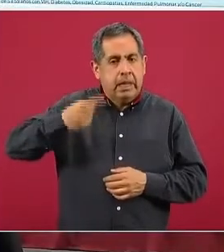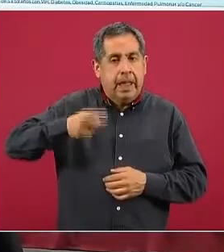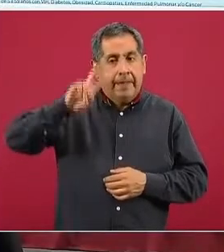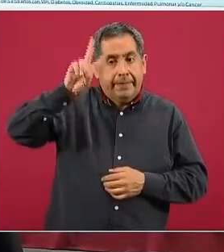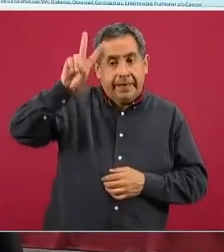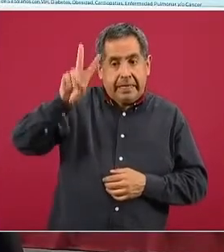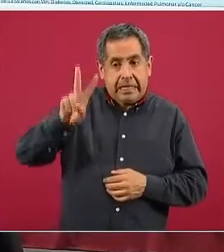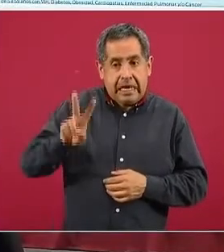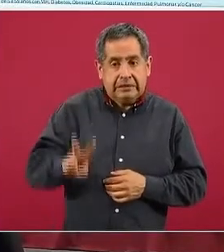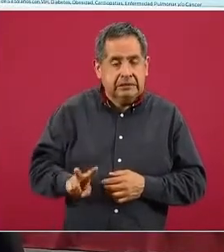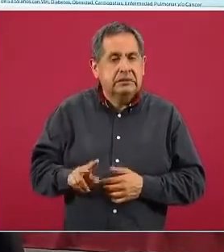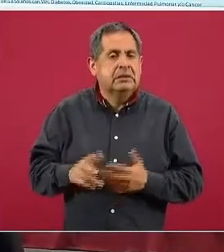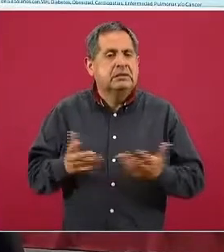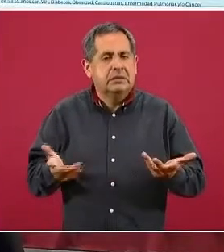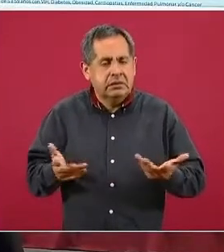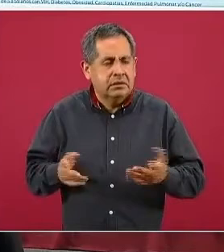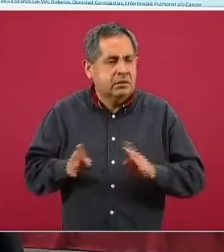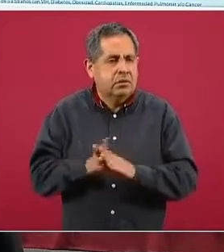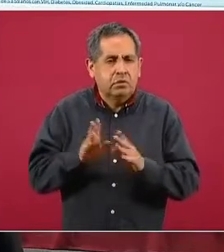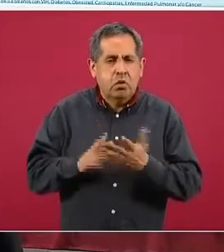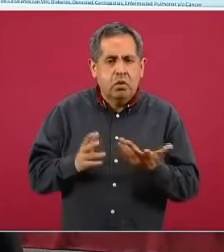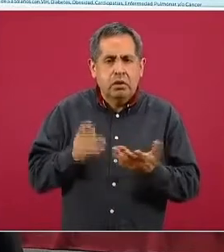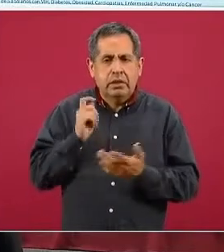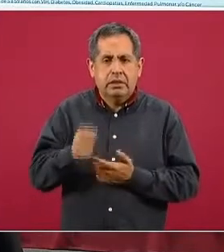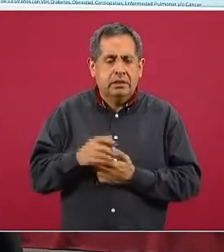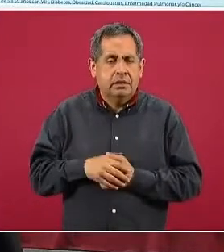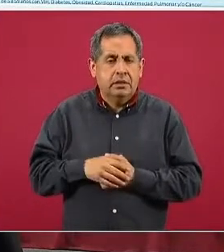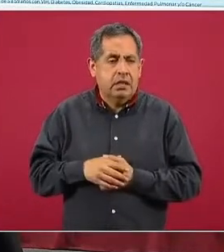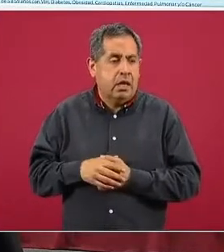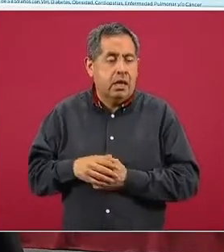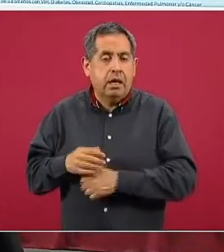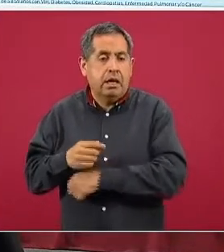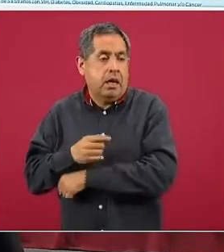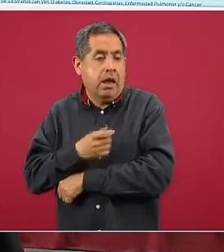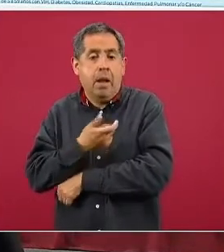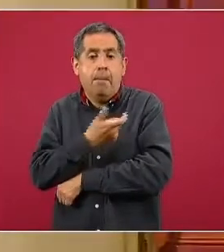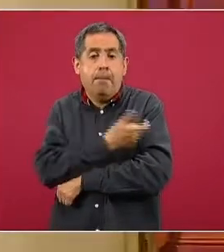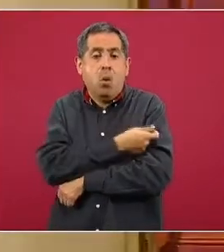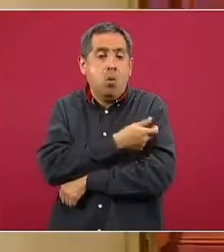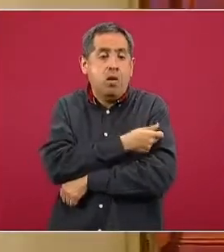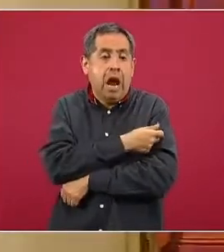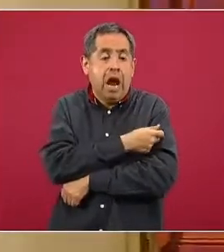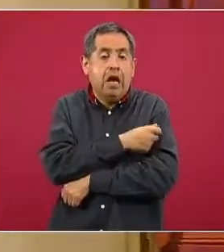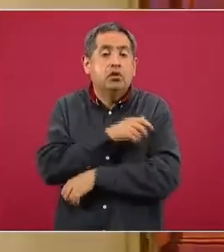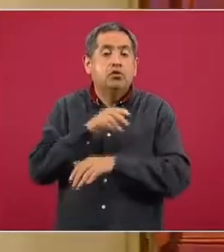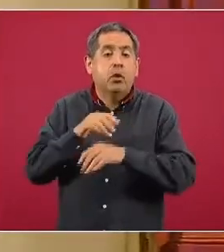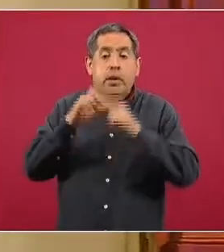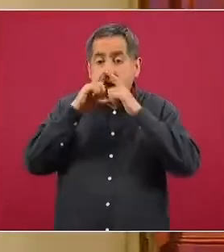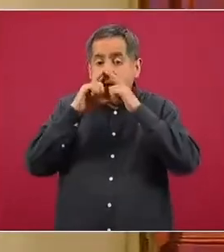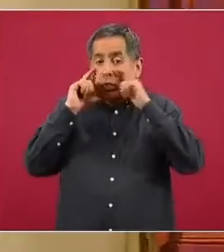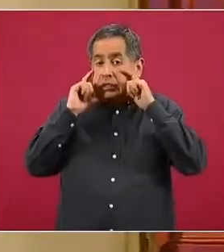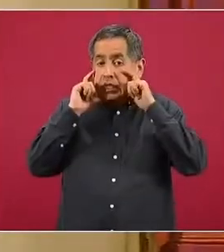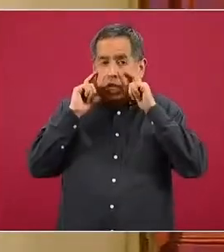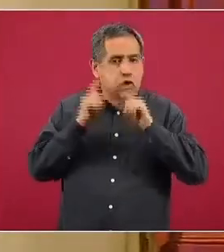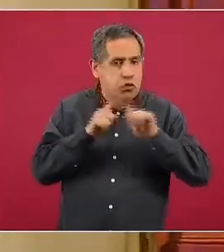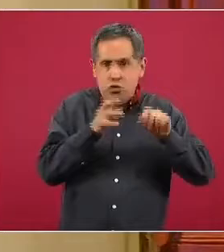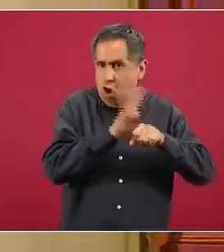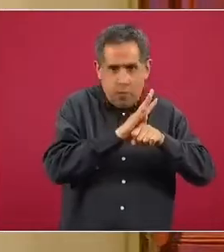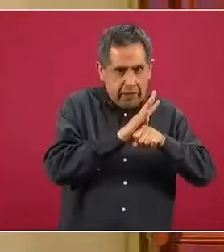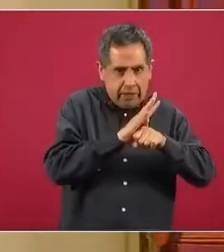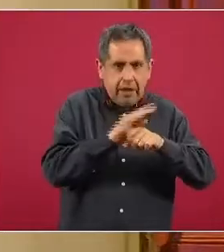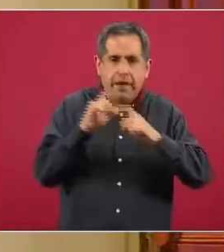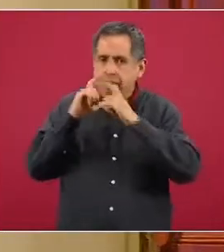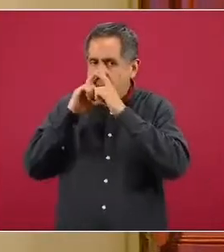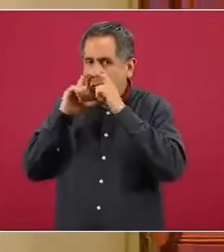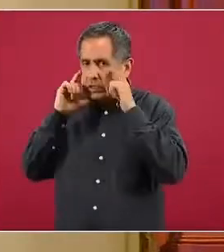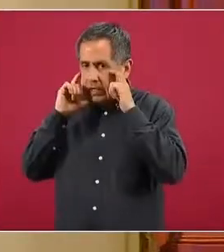viernes, cómo va el avance de la aplicación de la vacuna contra influenza estacional de esta temporada. Para el día